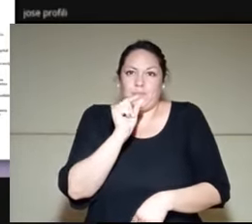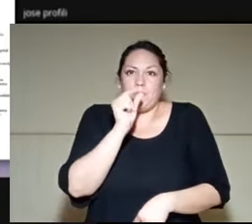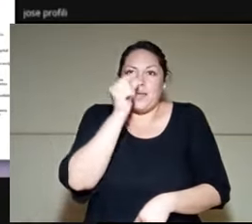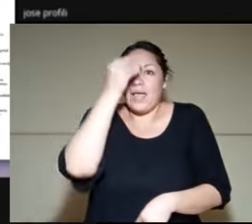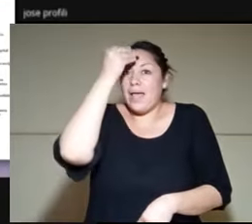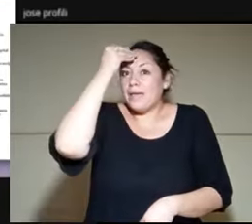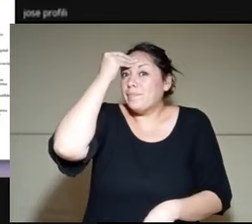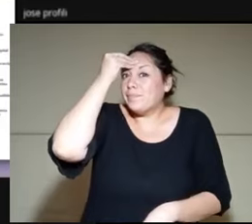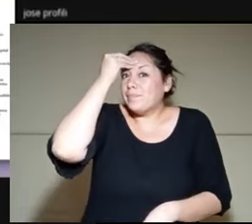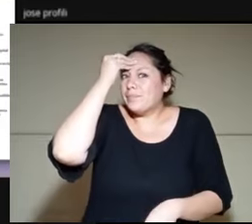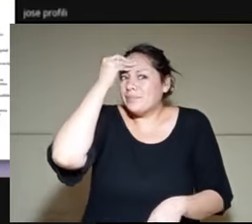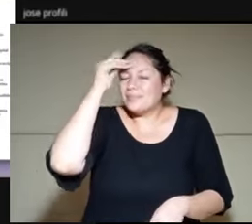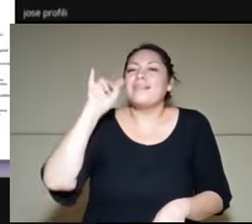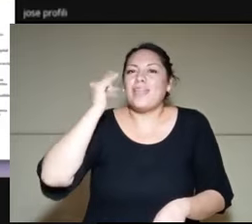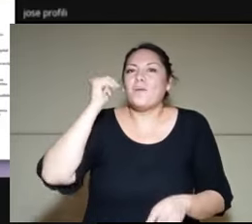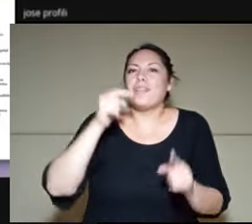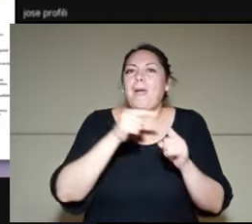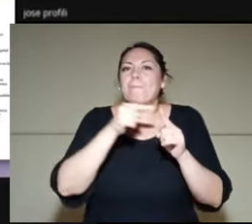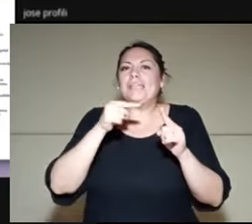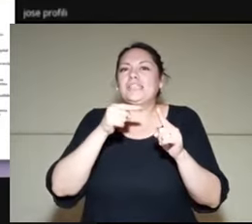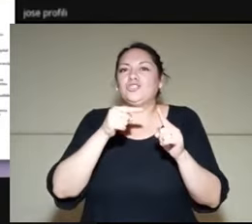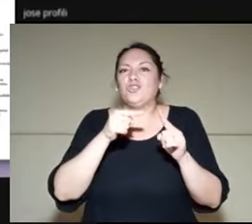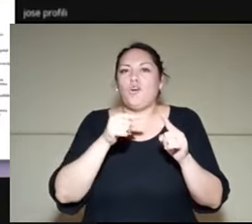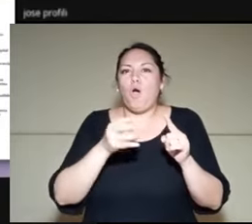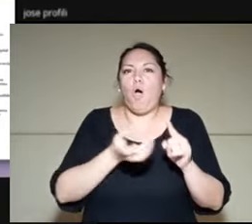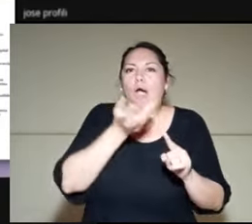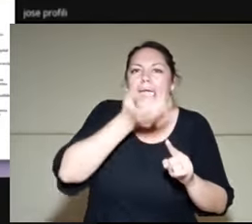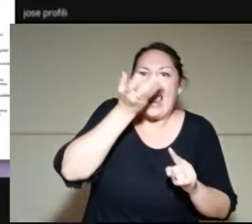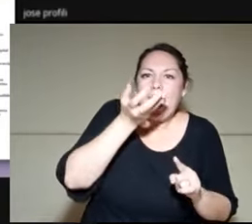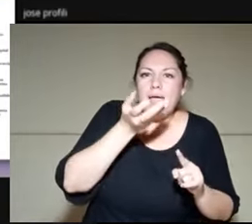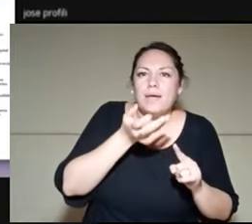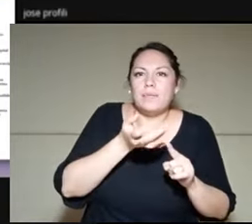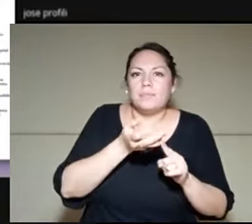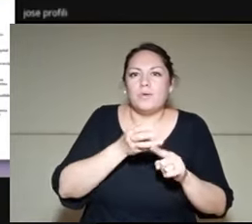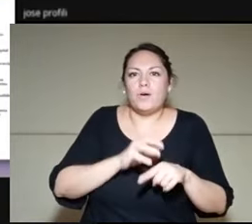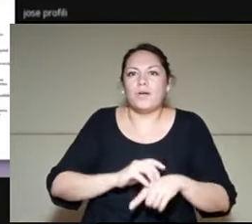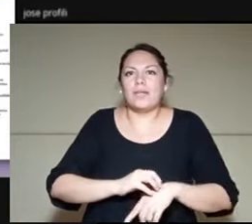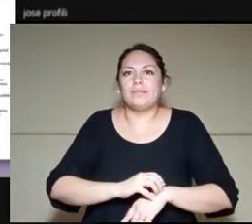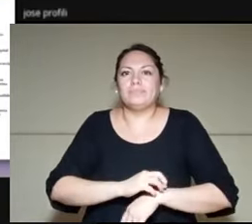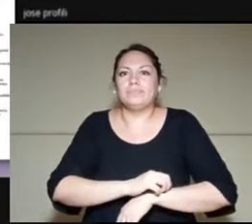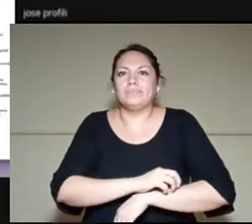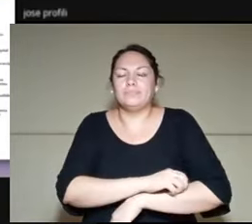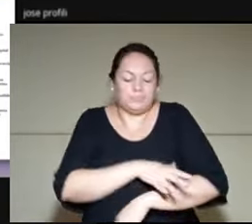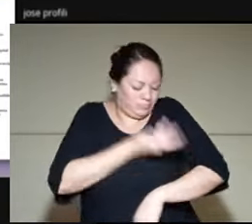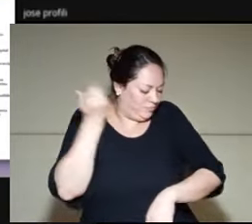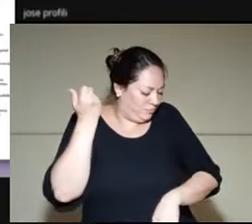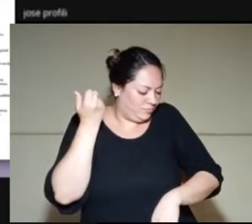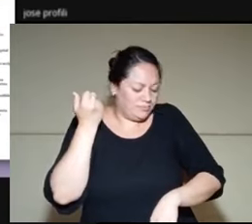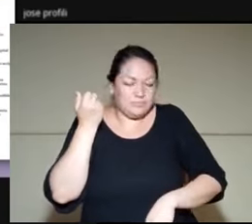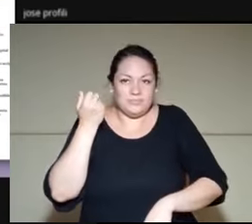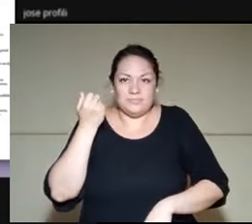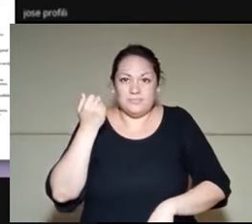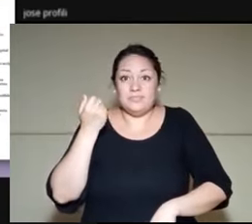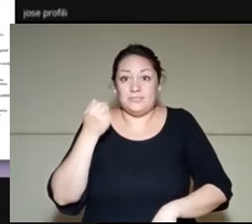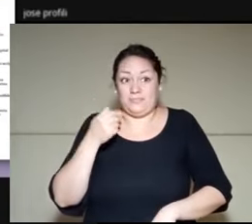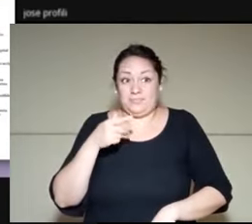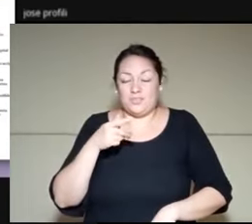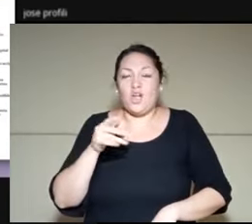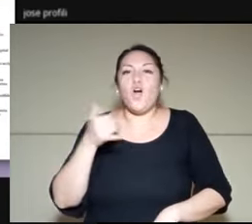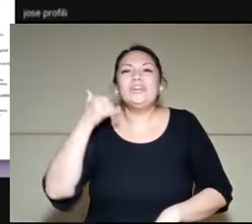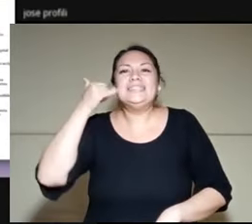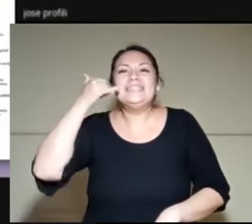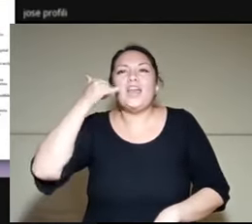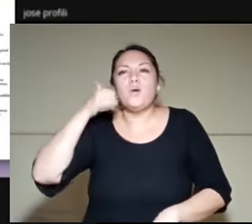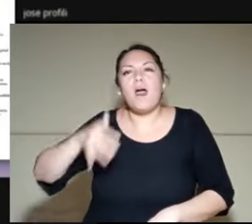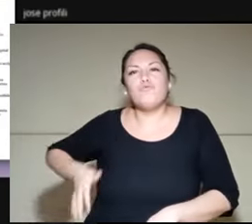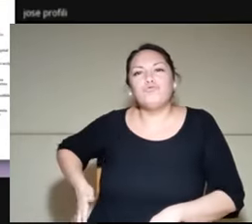somatosensitiva o sensitiva, y acá recién yo me doy cuenta que me estoy pinchando, que me estoy quemando, que me camina una hormiga por la mano, ¿sí?